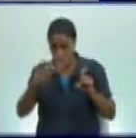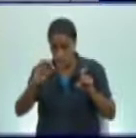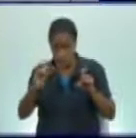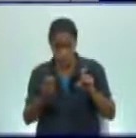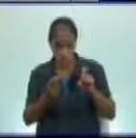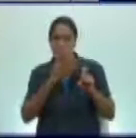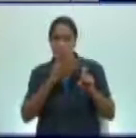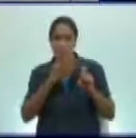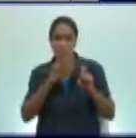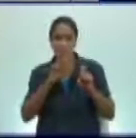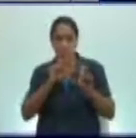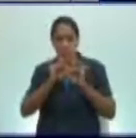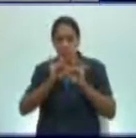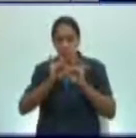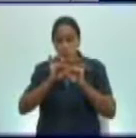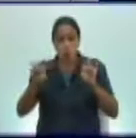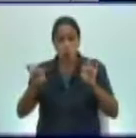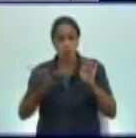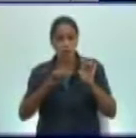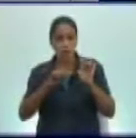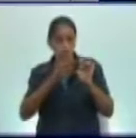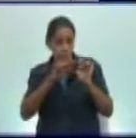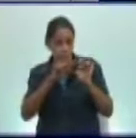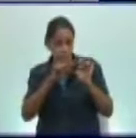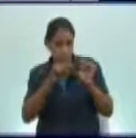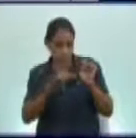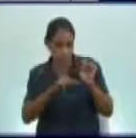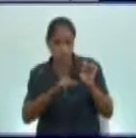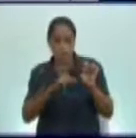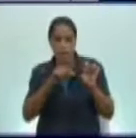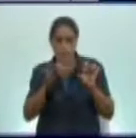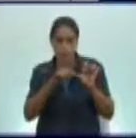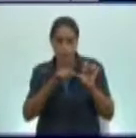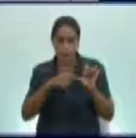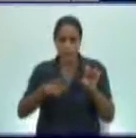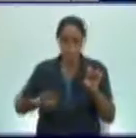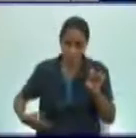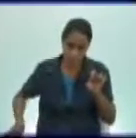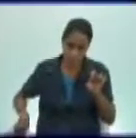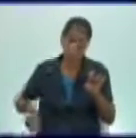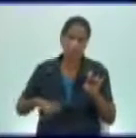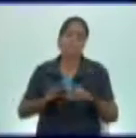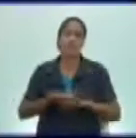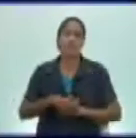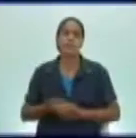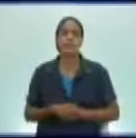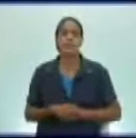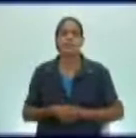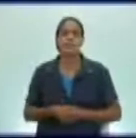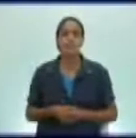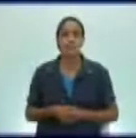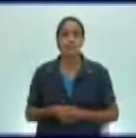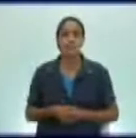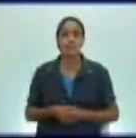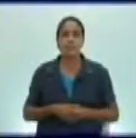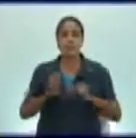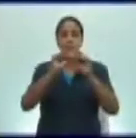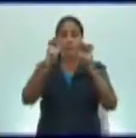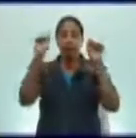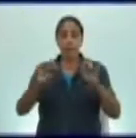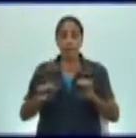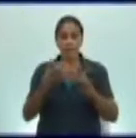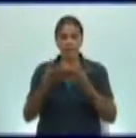tubo y que salen al exterior por donde se eliminan las sustancias de desecho. El sistema